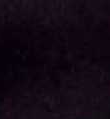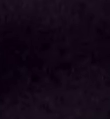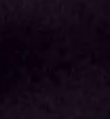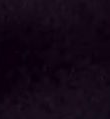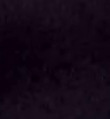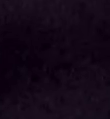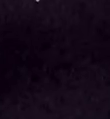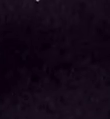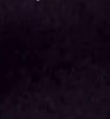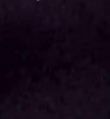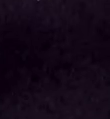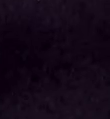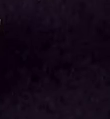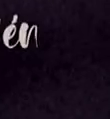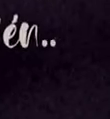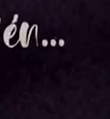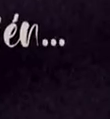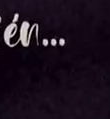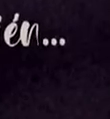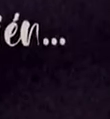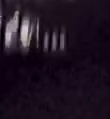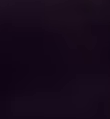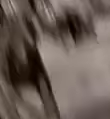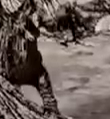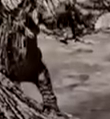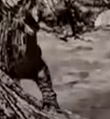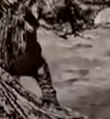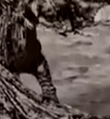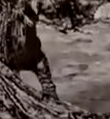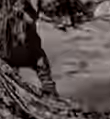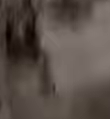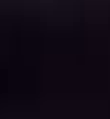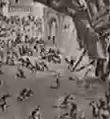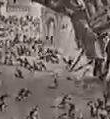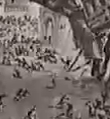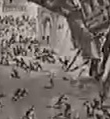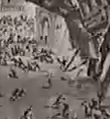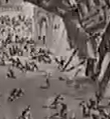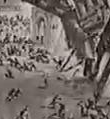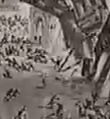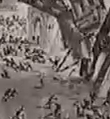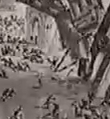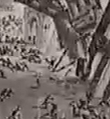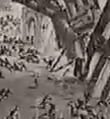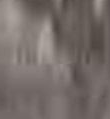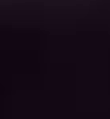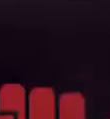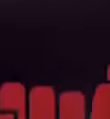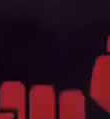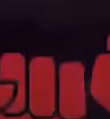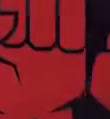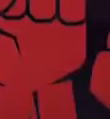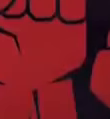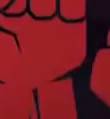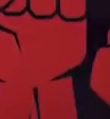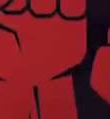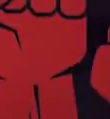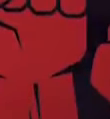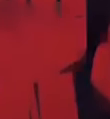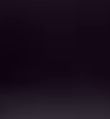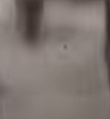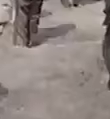hemos sentido muchos miedos también. Miedo a los piratas, a los terremotos, a las